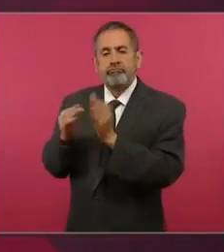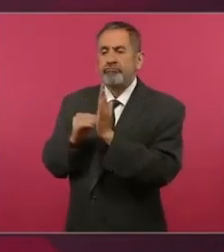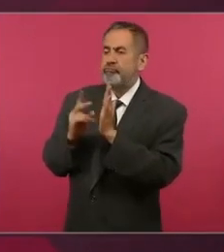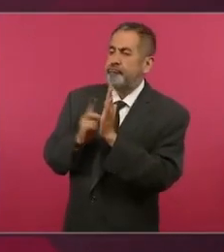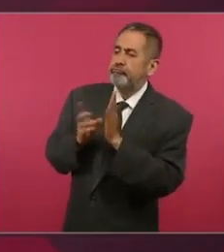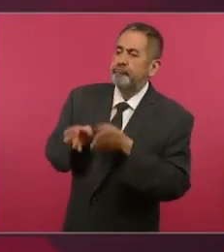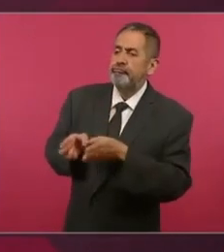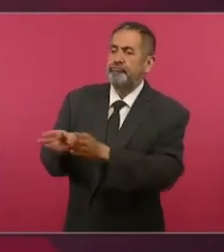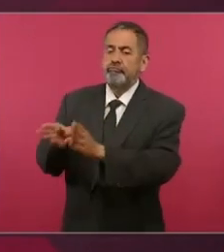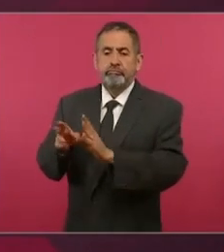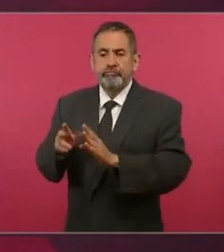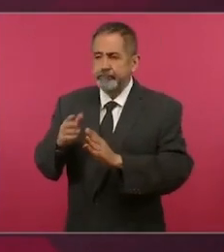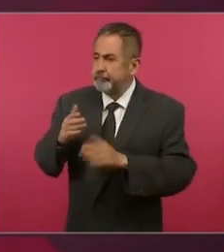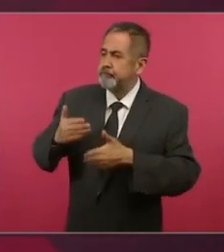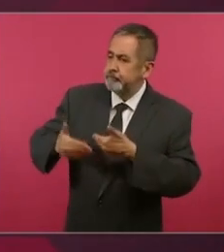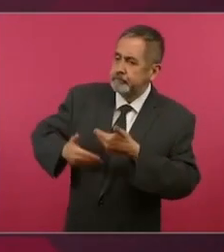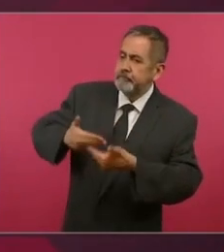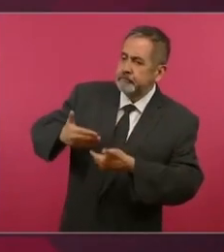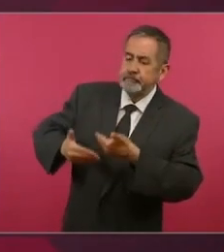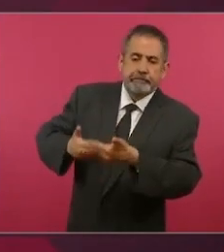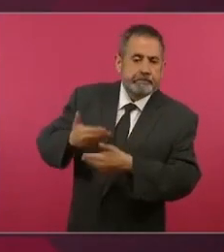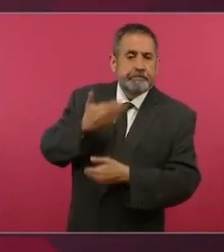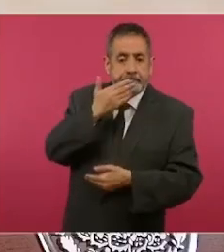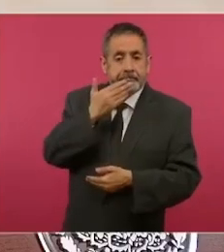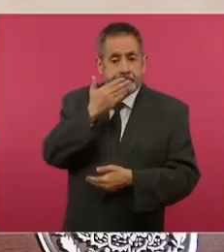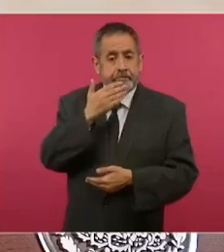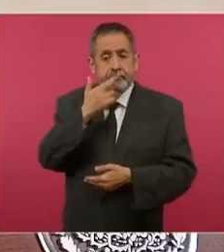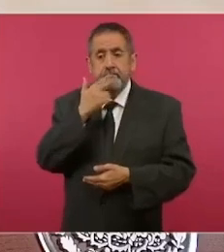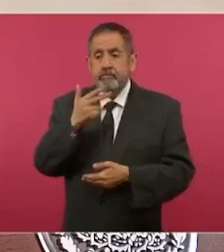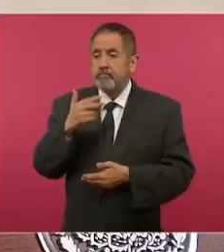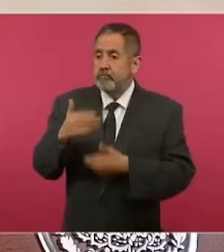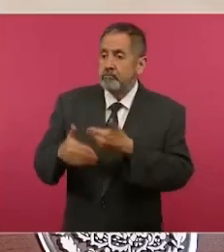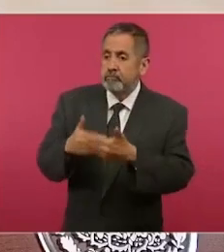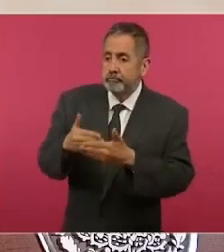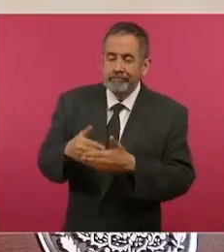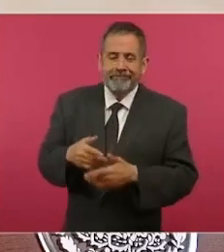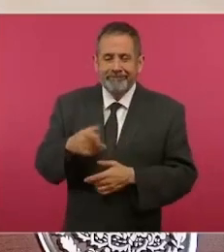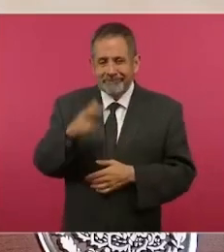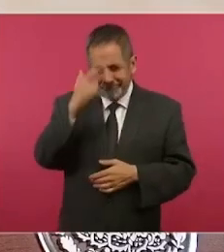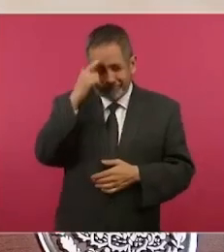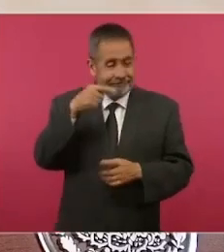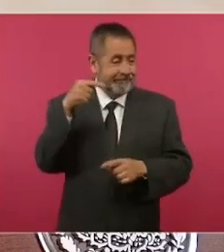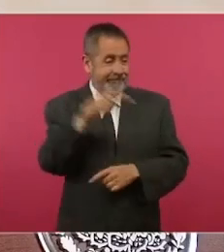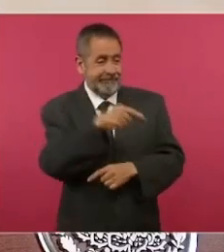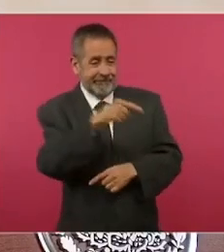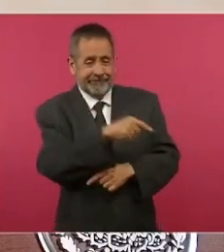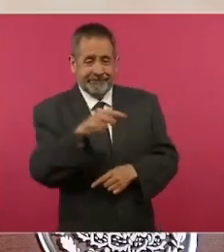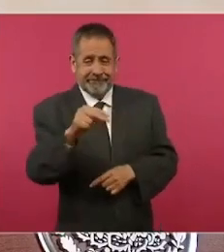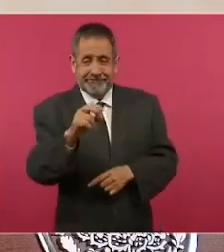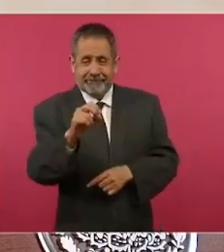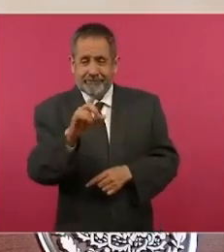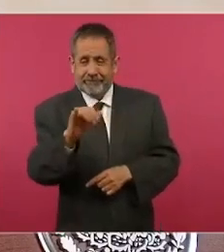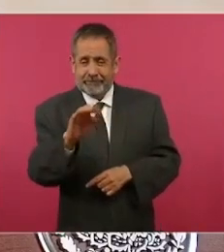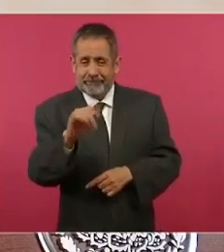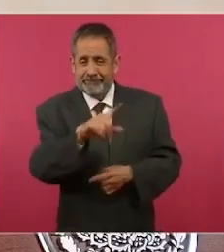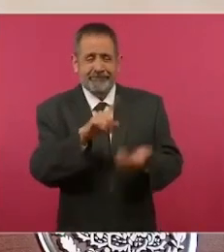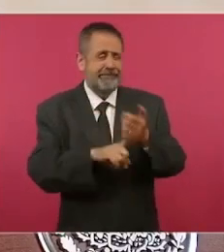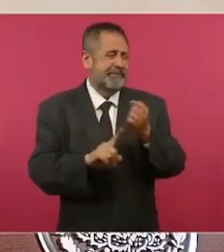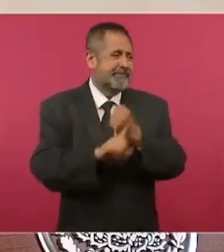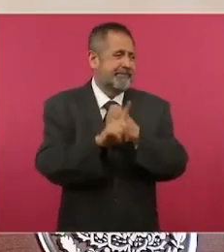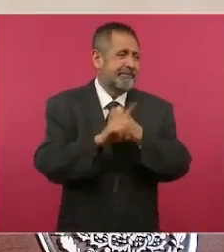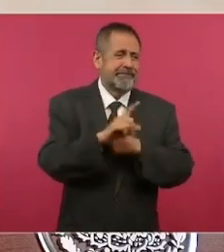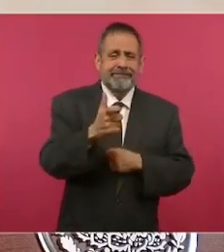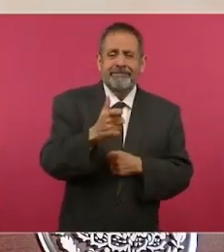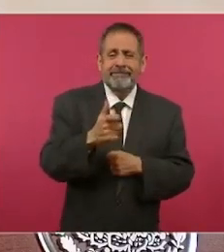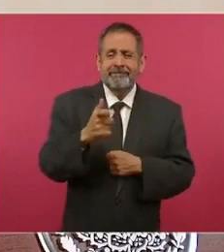que nos llevó a una grave crisis económica y a